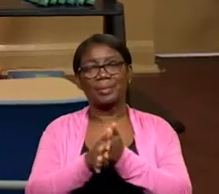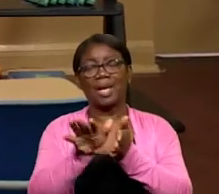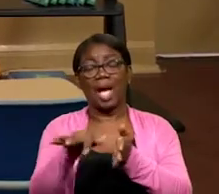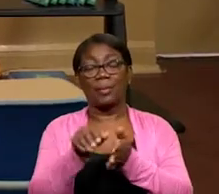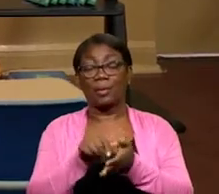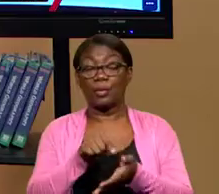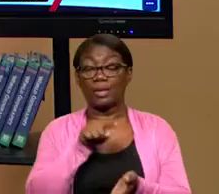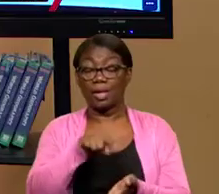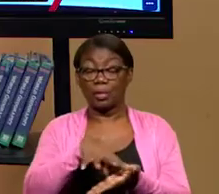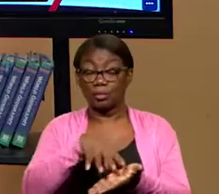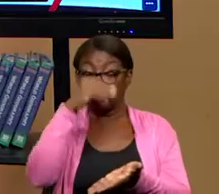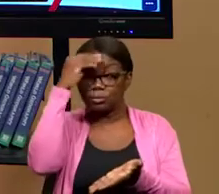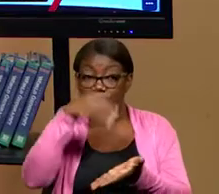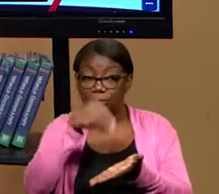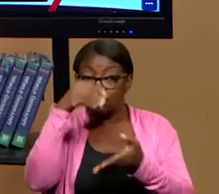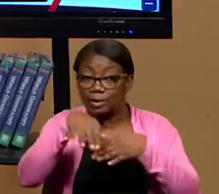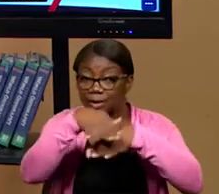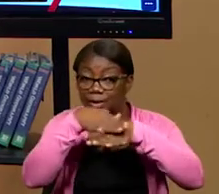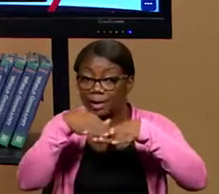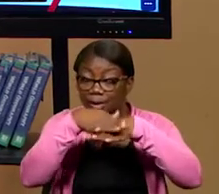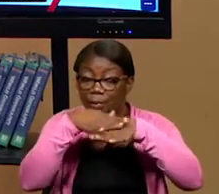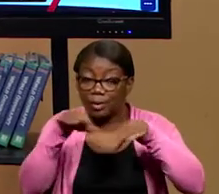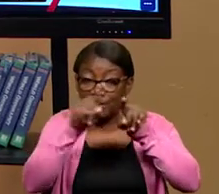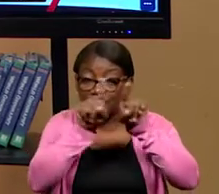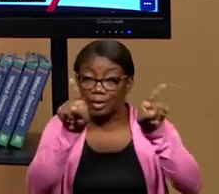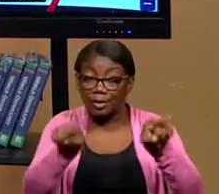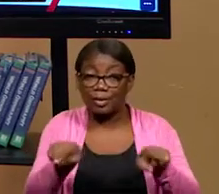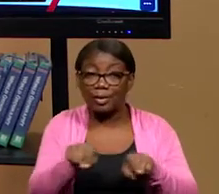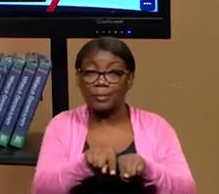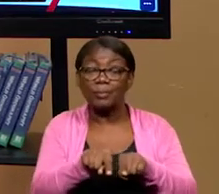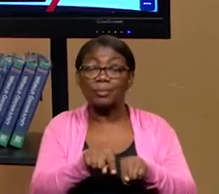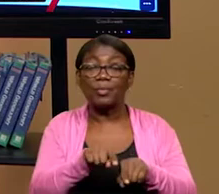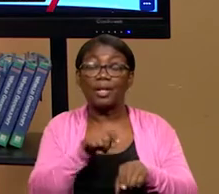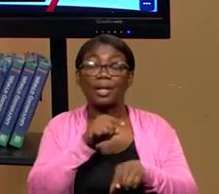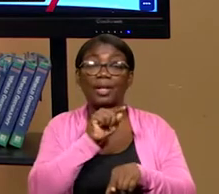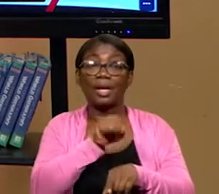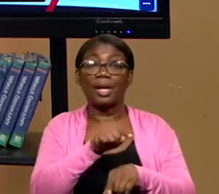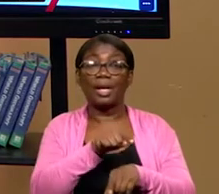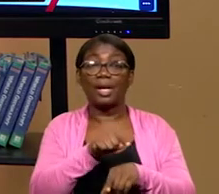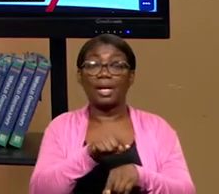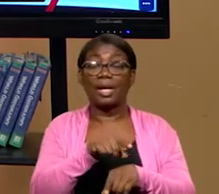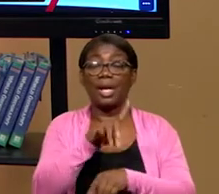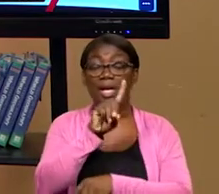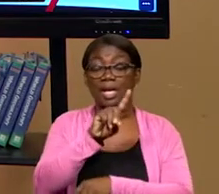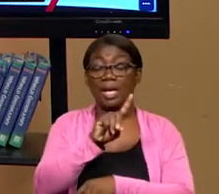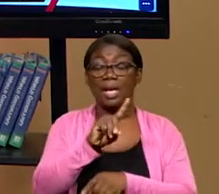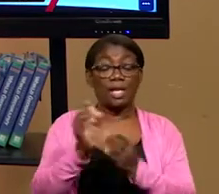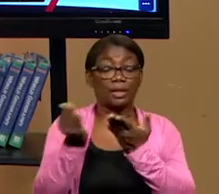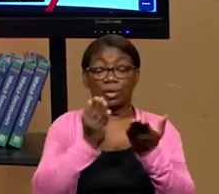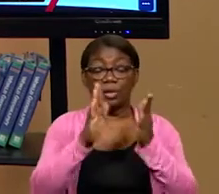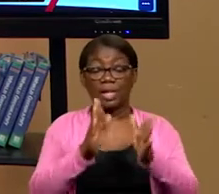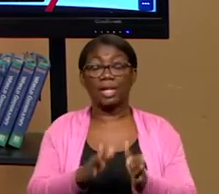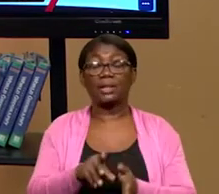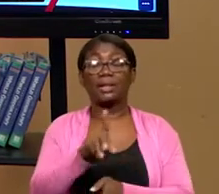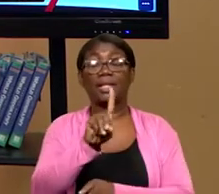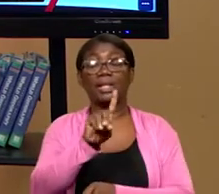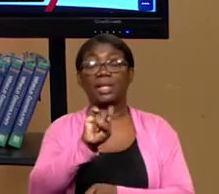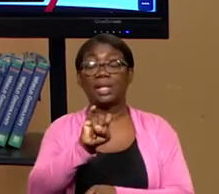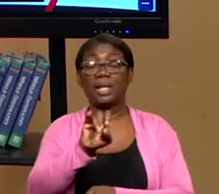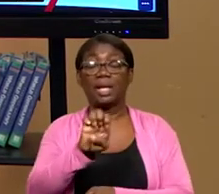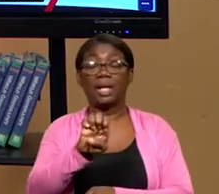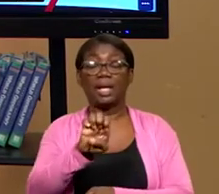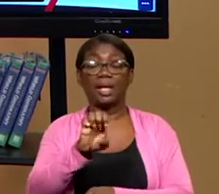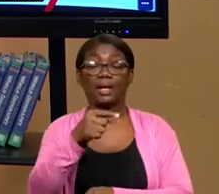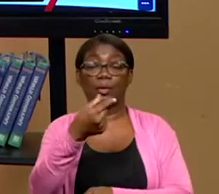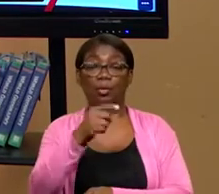es esta reparación que les ha brindado el estudiante Diego Cruz para que ustedes puedan en sus